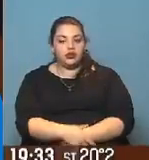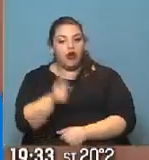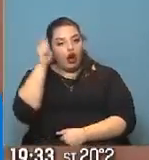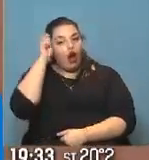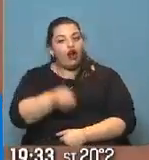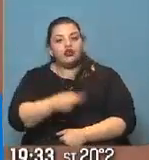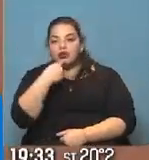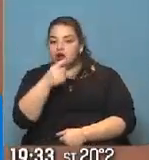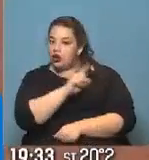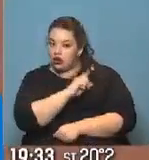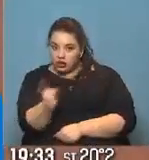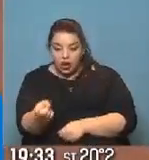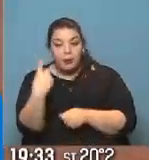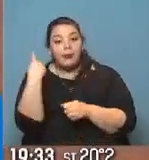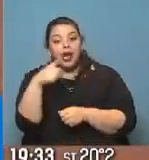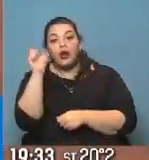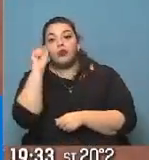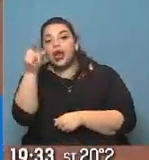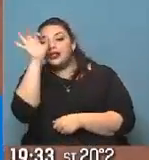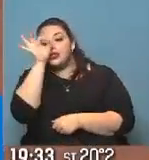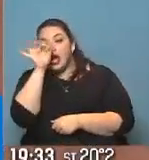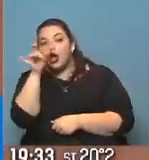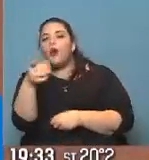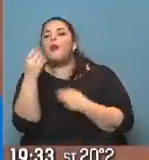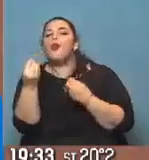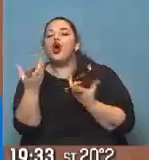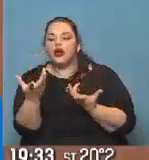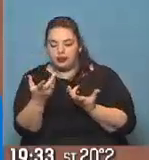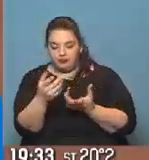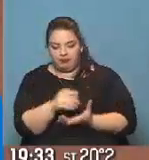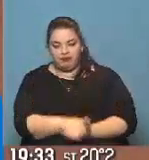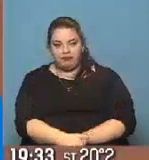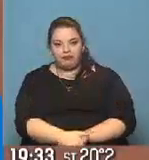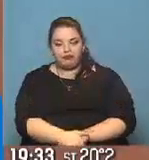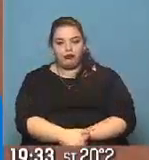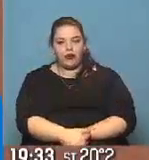caso de Chaco lo hizo principalmente por razones formales. A ver,